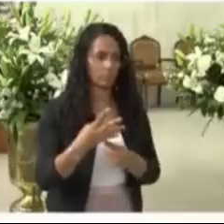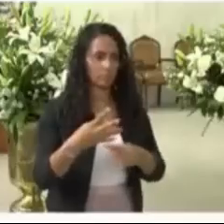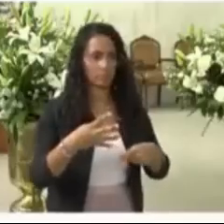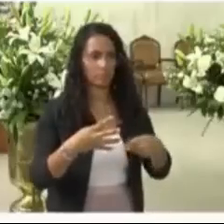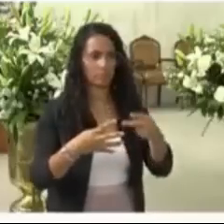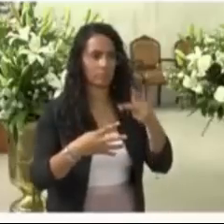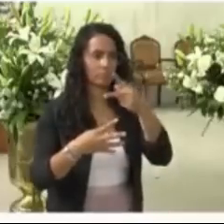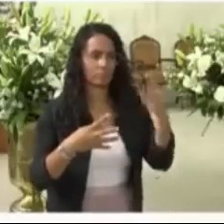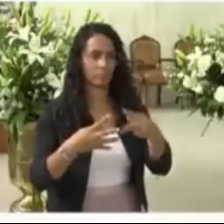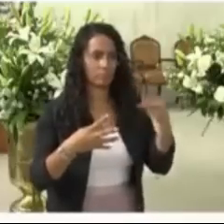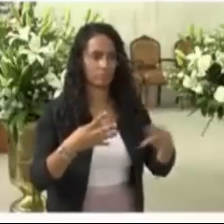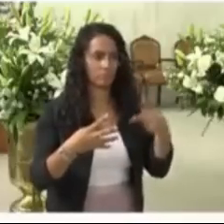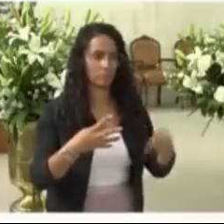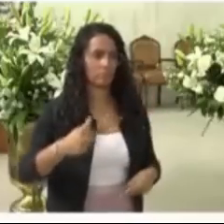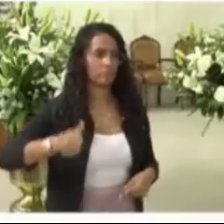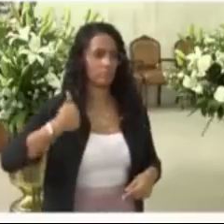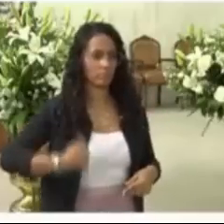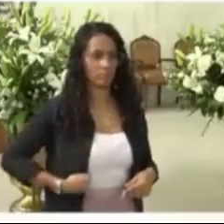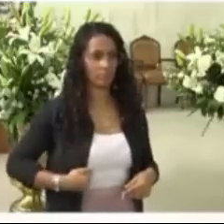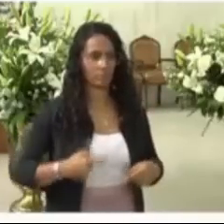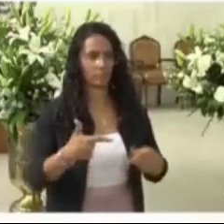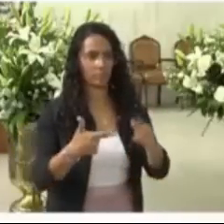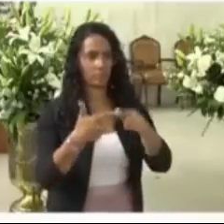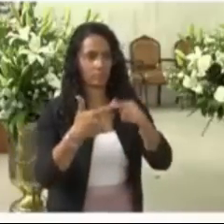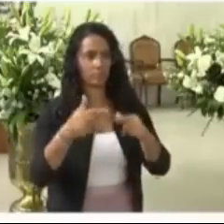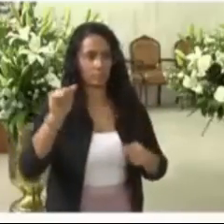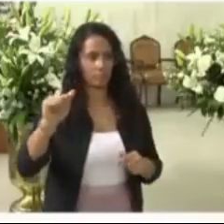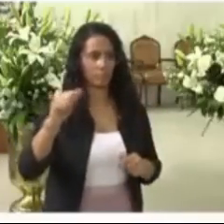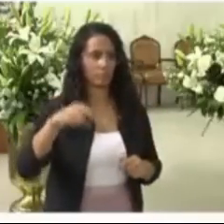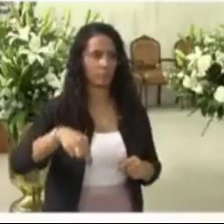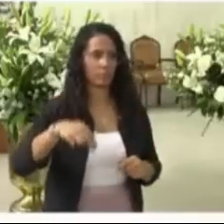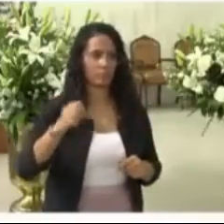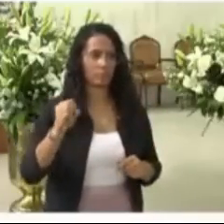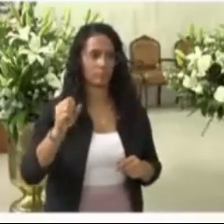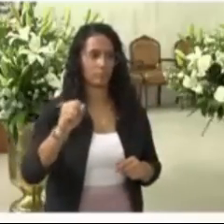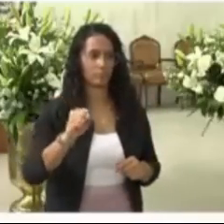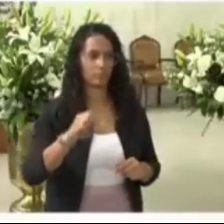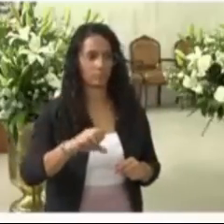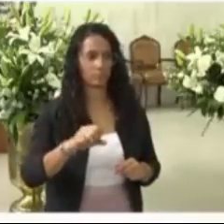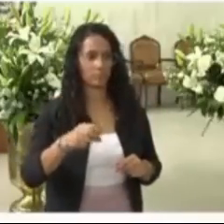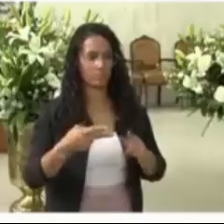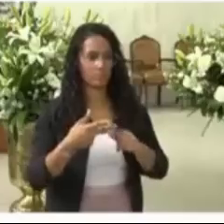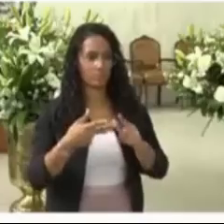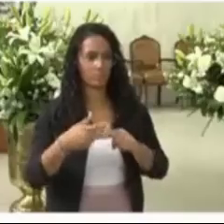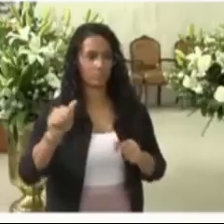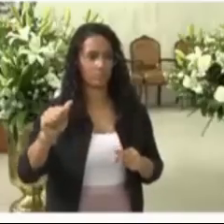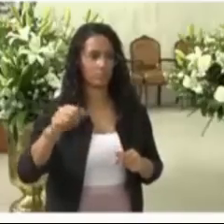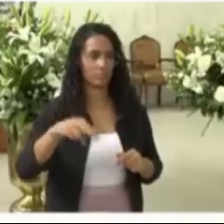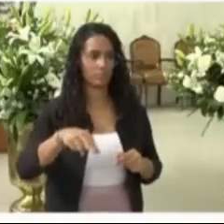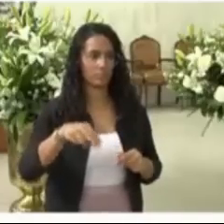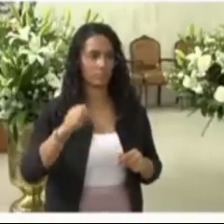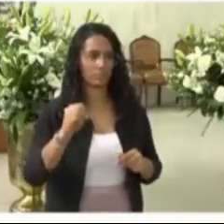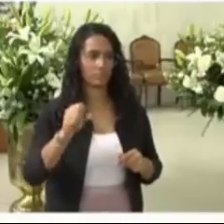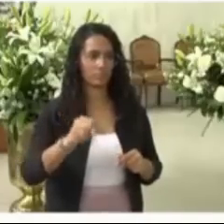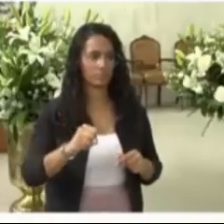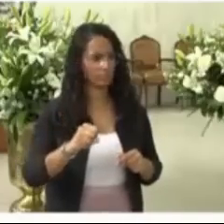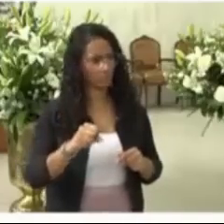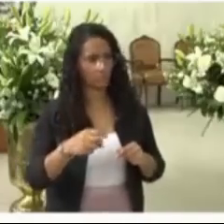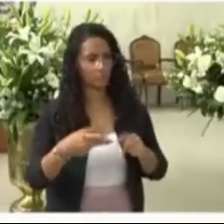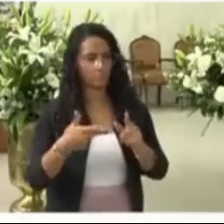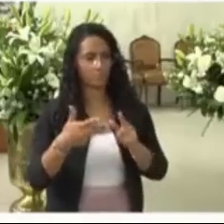ejércitos: Moab, Amón, Edom y los de Asiria. Y por ello no tiene más